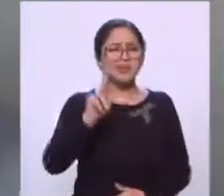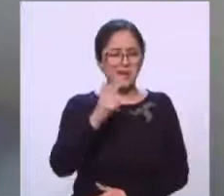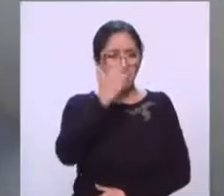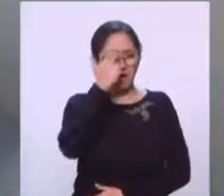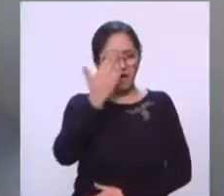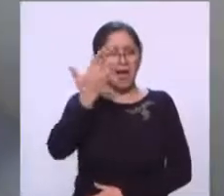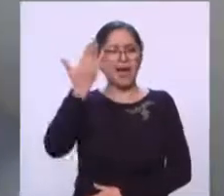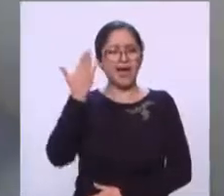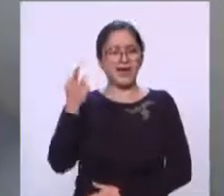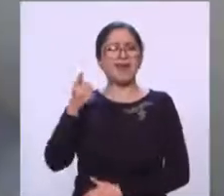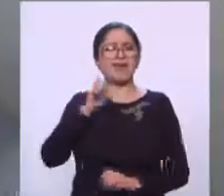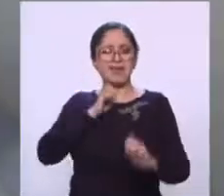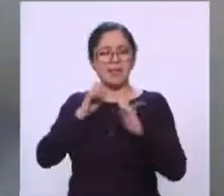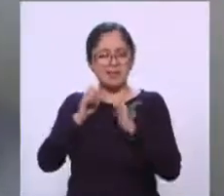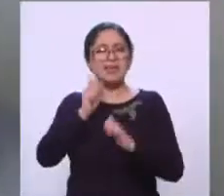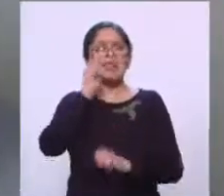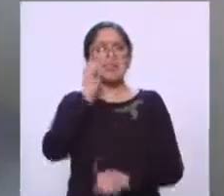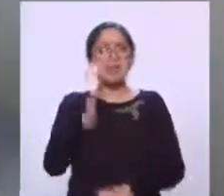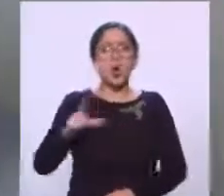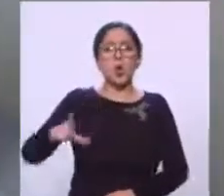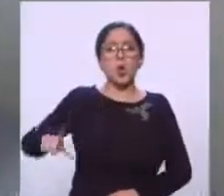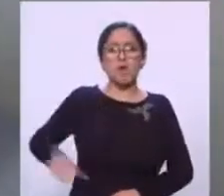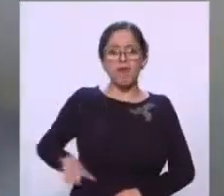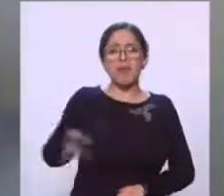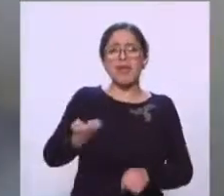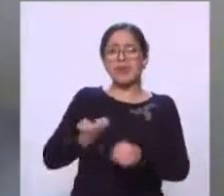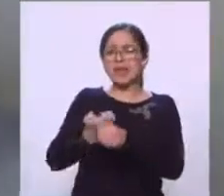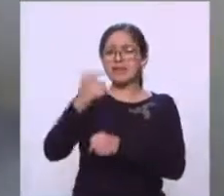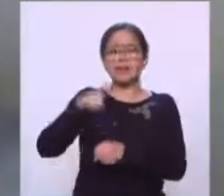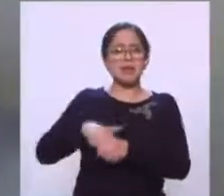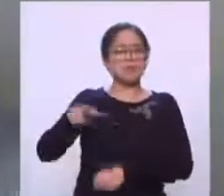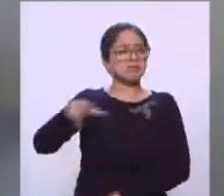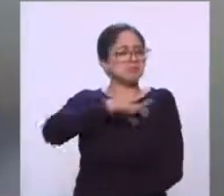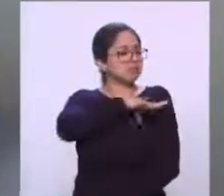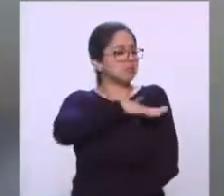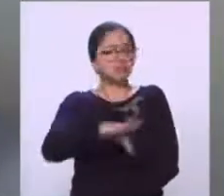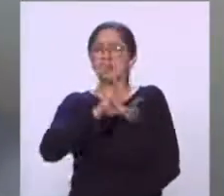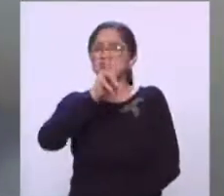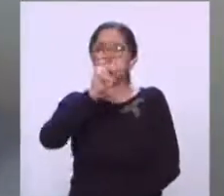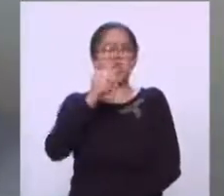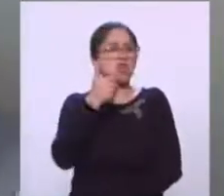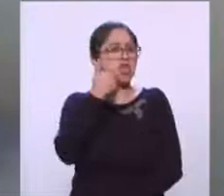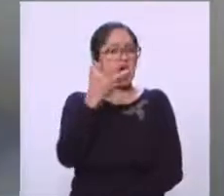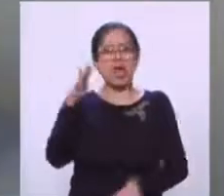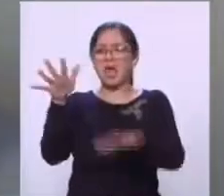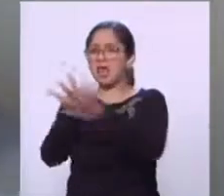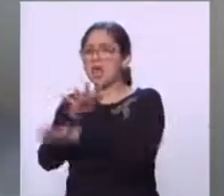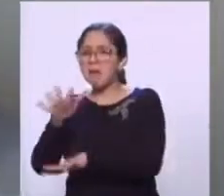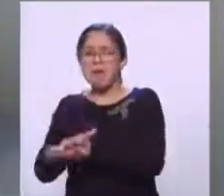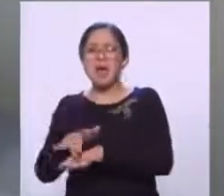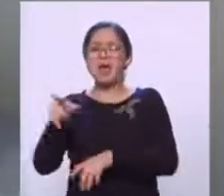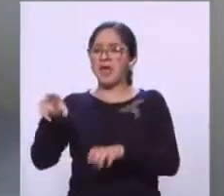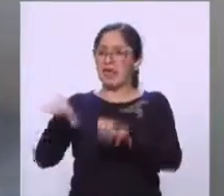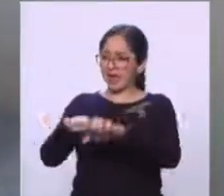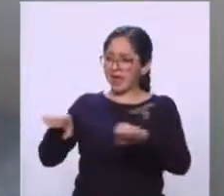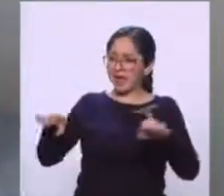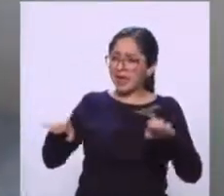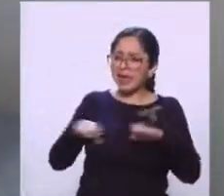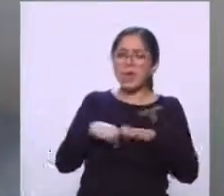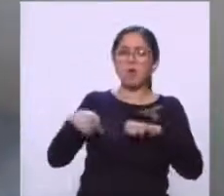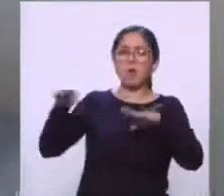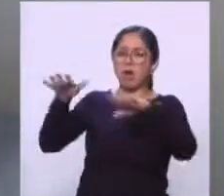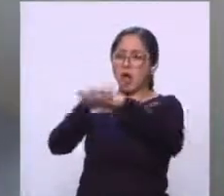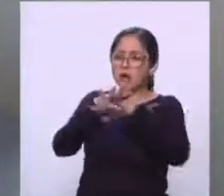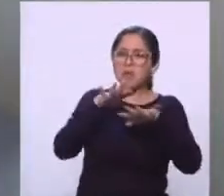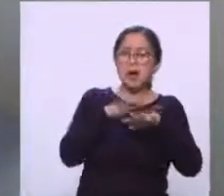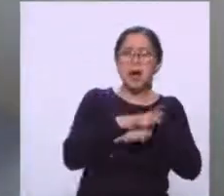un gobierno estatal que se niega a modificar la estrategia, que se niega a modificar al equipo que tiene al frente de la